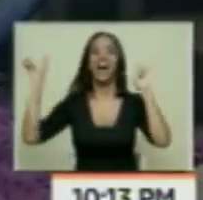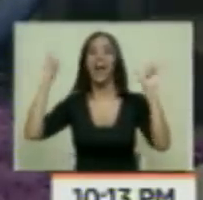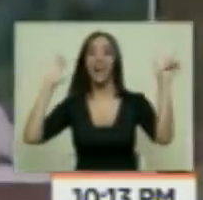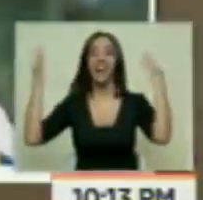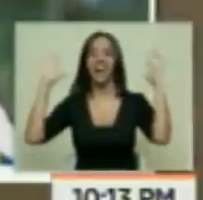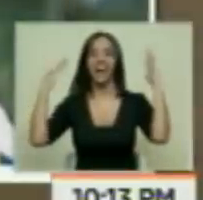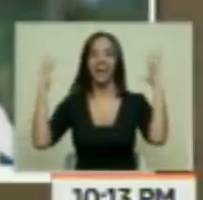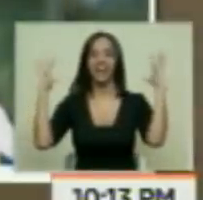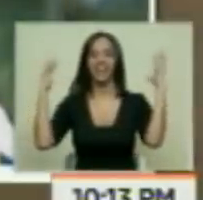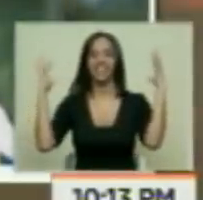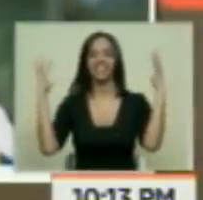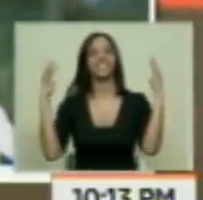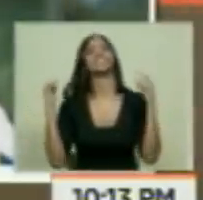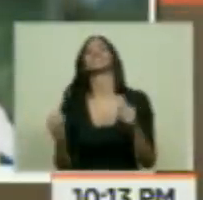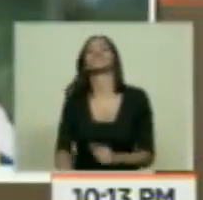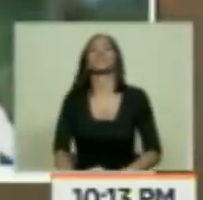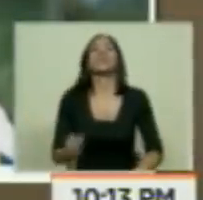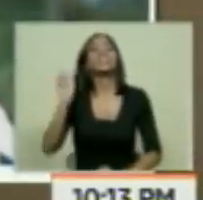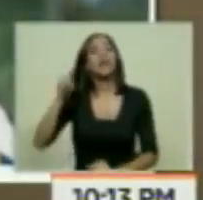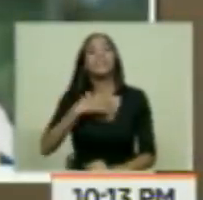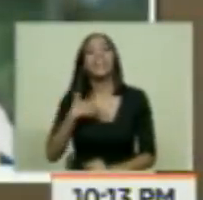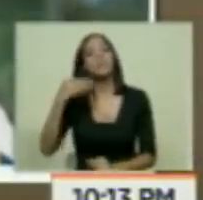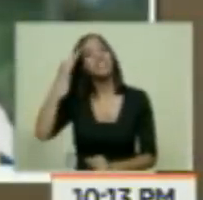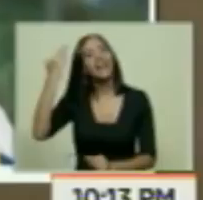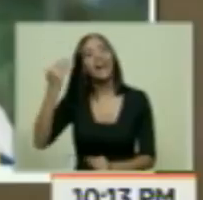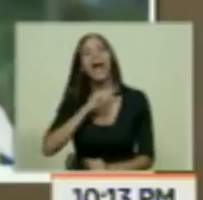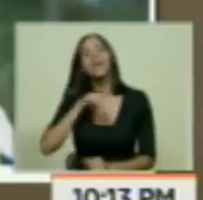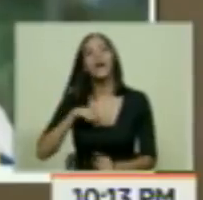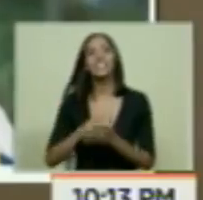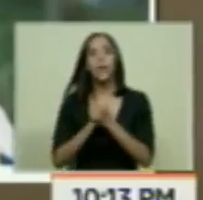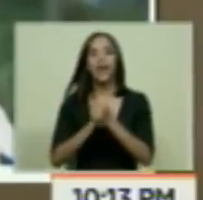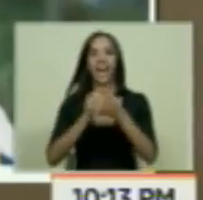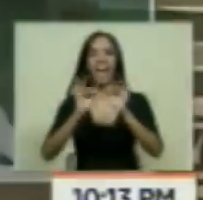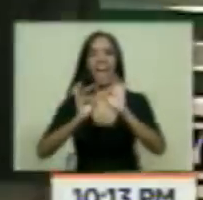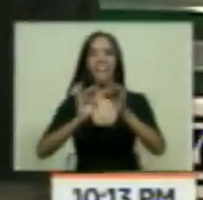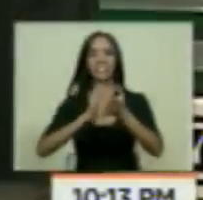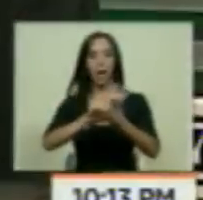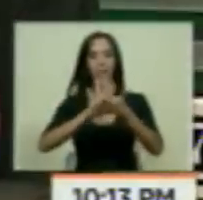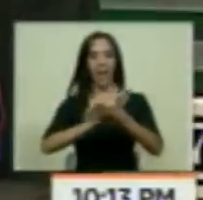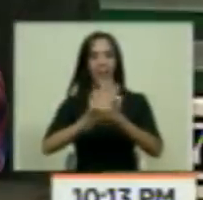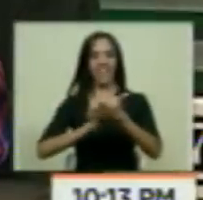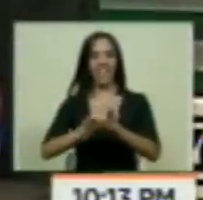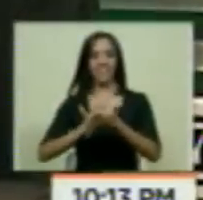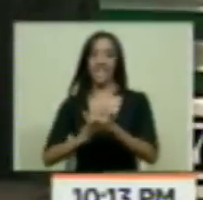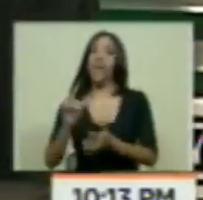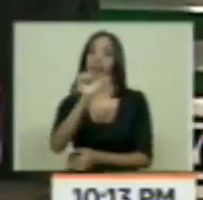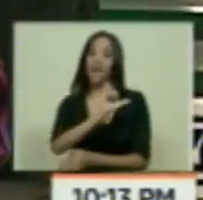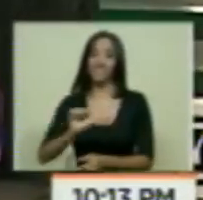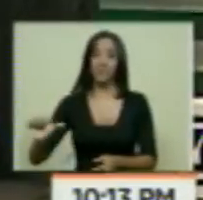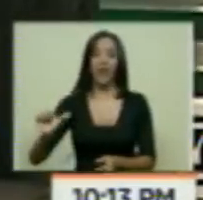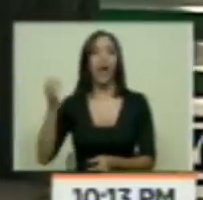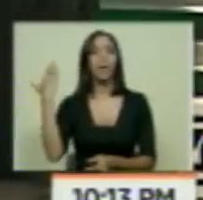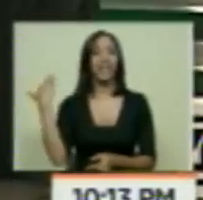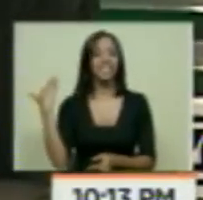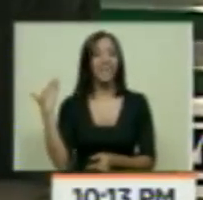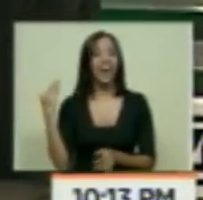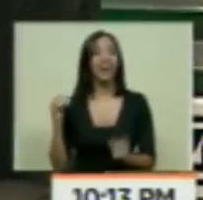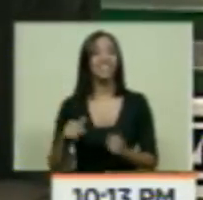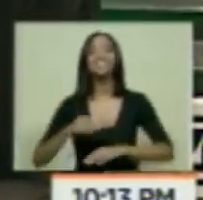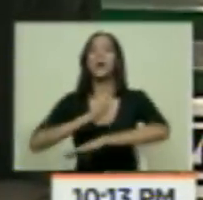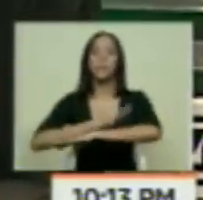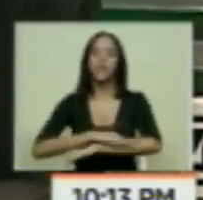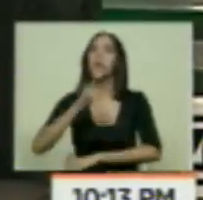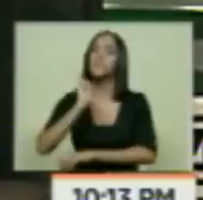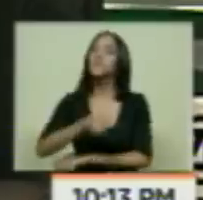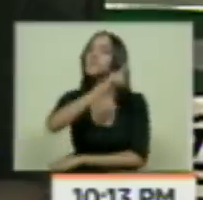Un aplauso. También queremos saludar a nuestra compañera intérprete de señas, que la semana pasada se portó muy